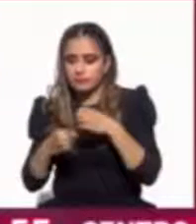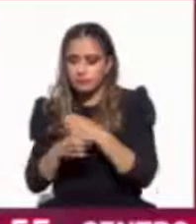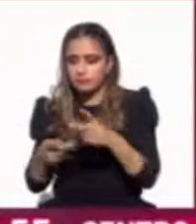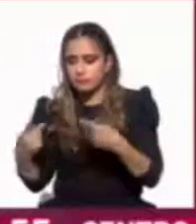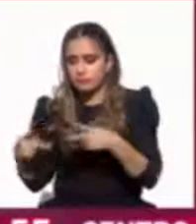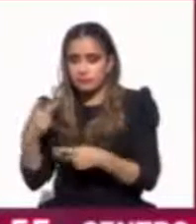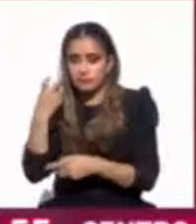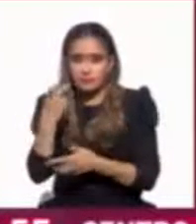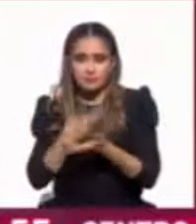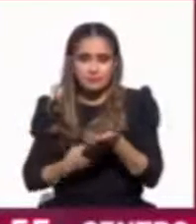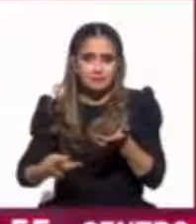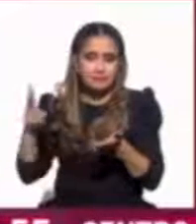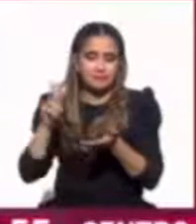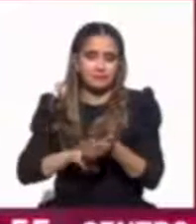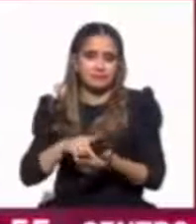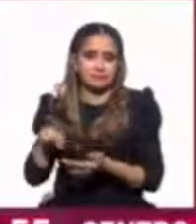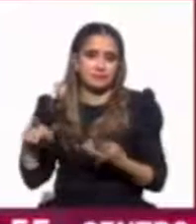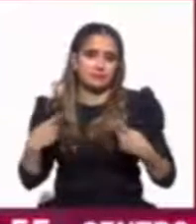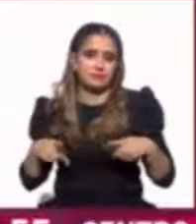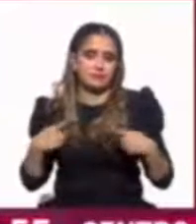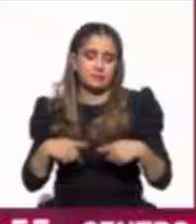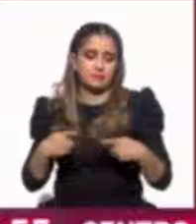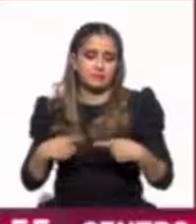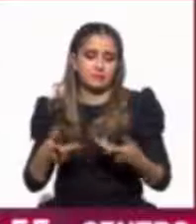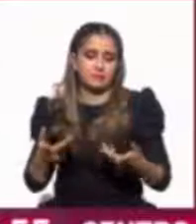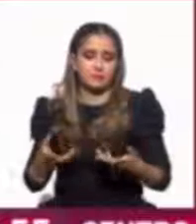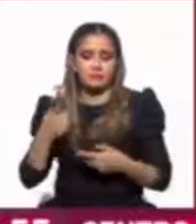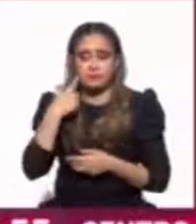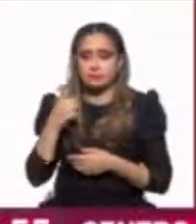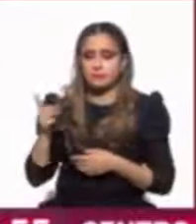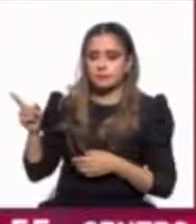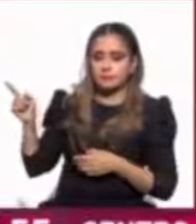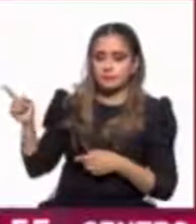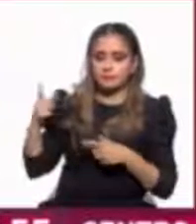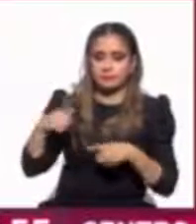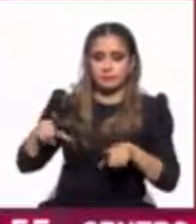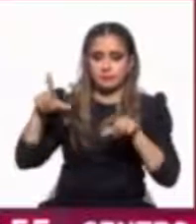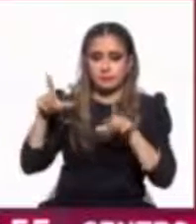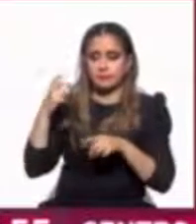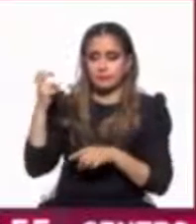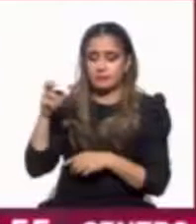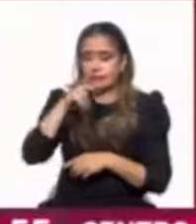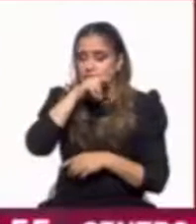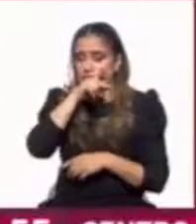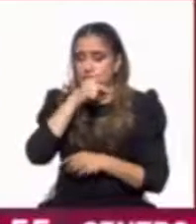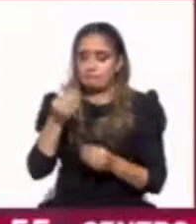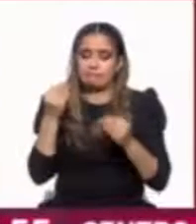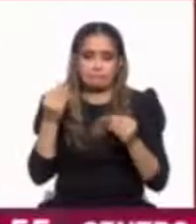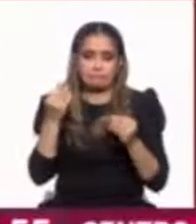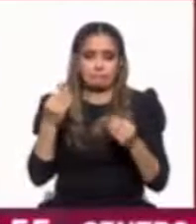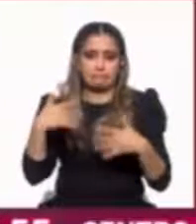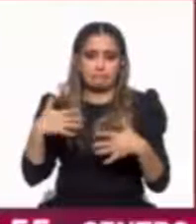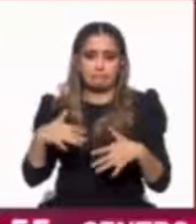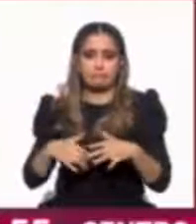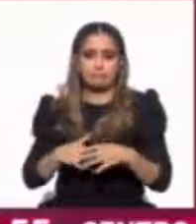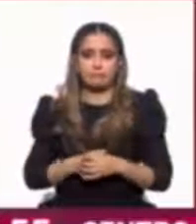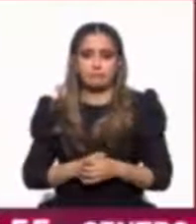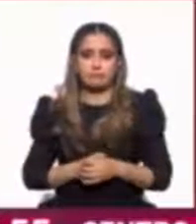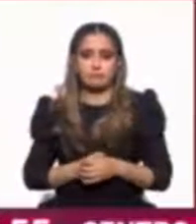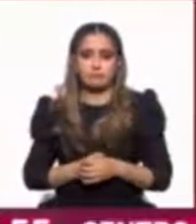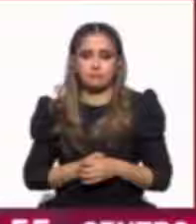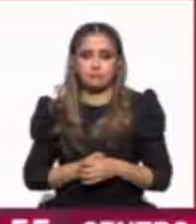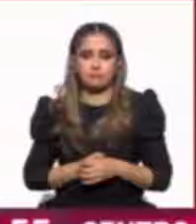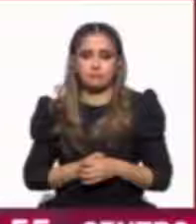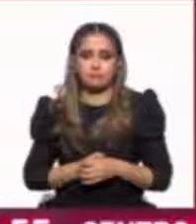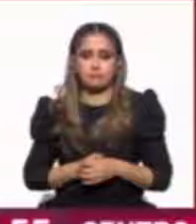pues yo te diría que yo creo que este gráfico es de los más preocupantes que te puedo presentar esta mañana. Y además, Paco,